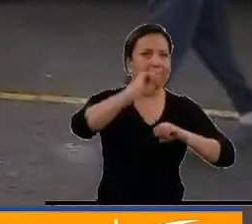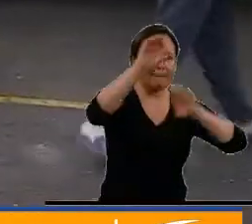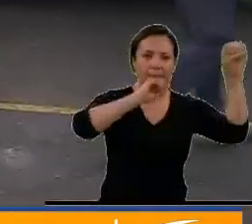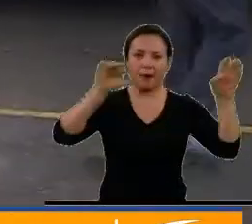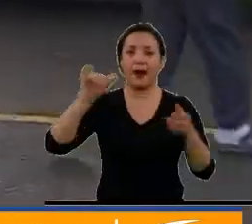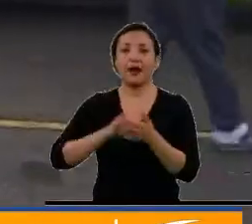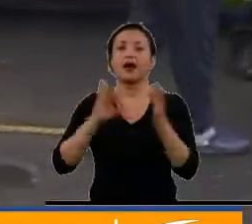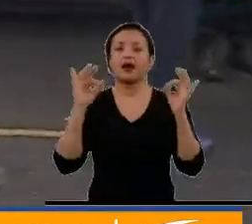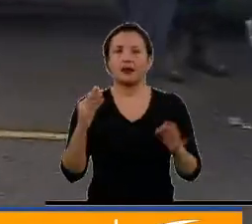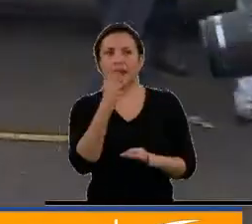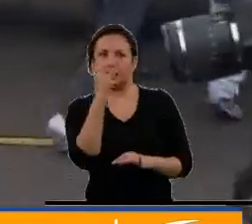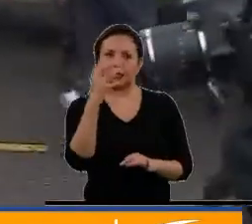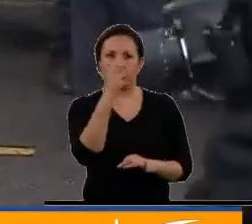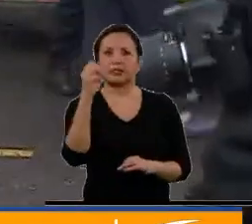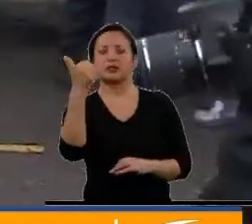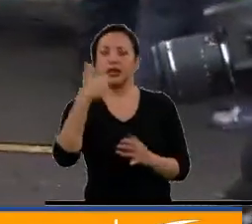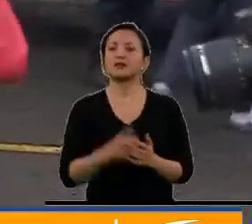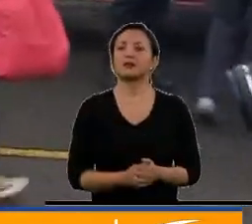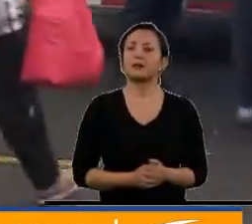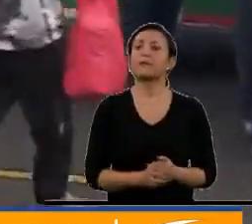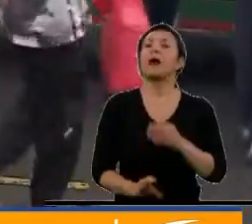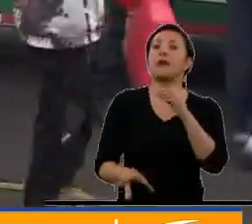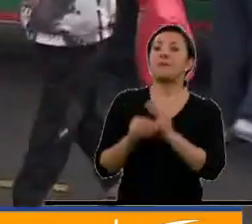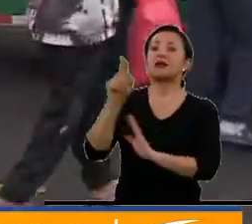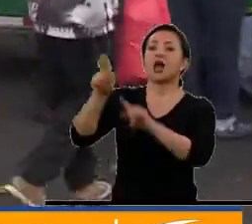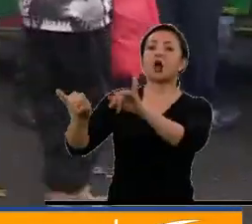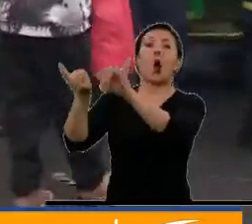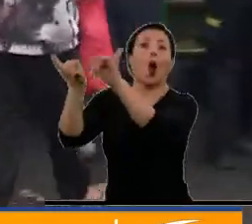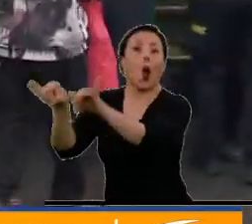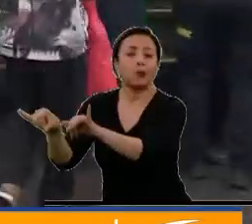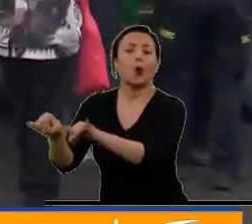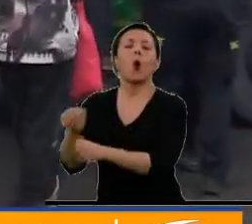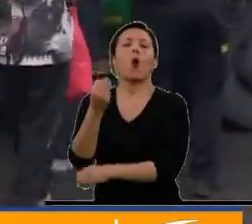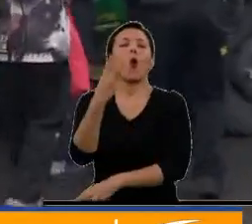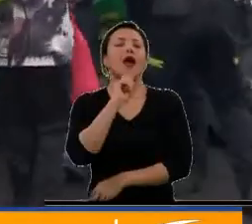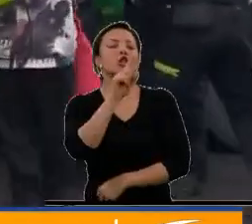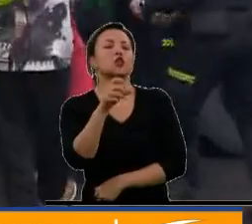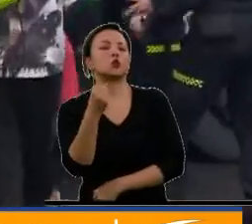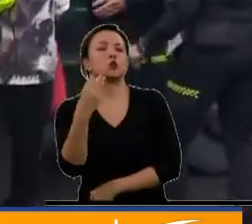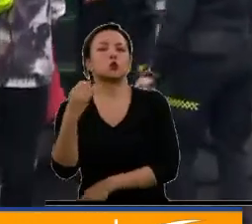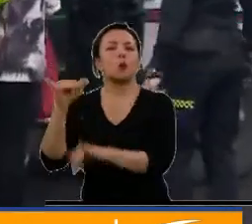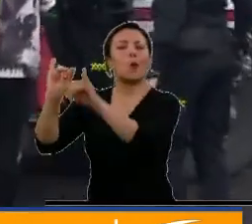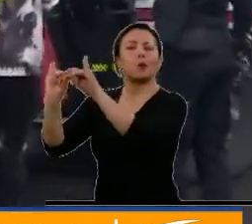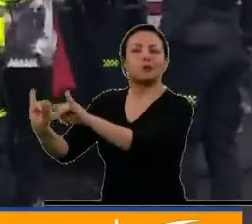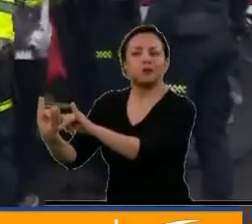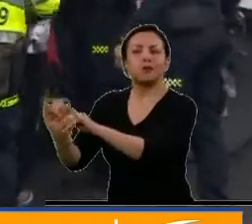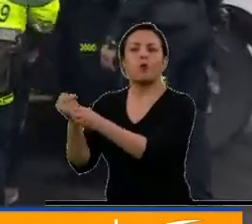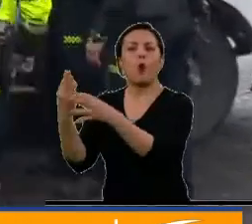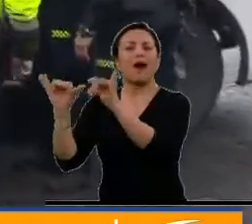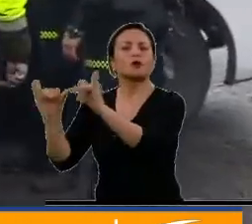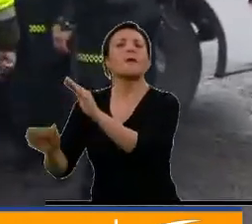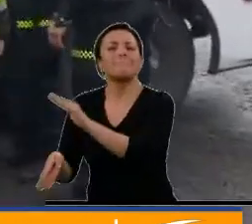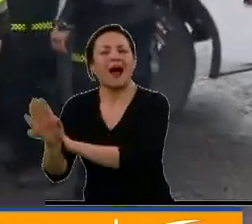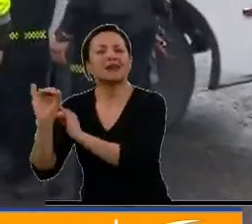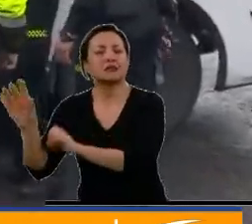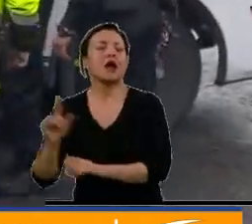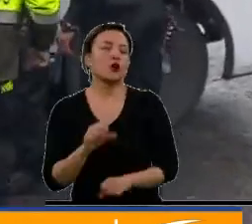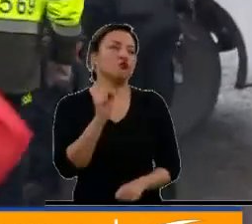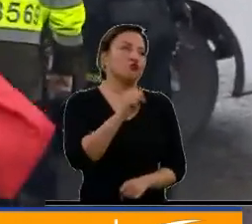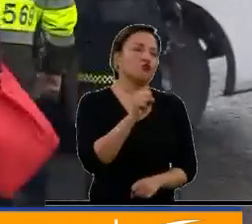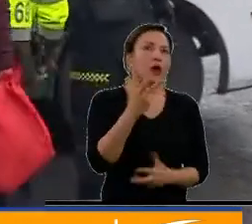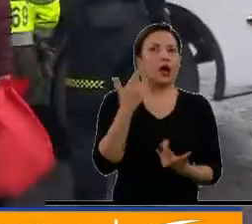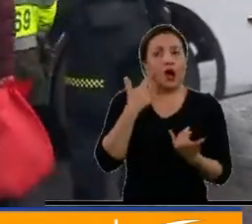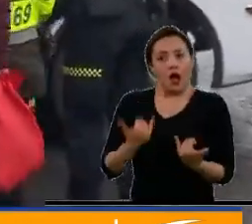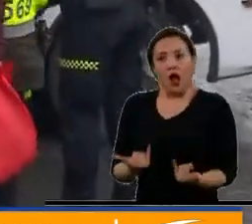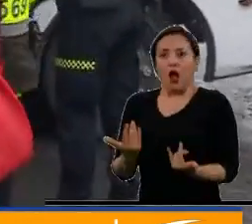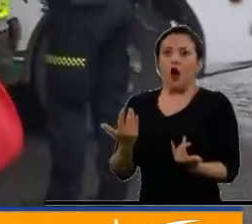310. ¿Quedan algunos otros? ¿Van a quedar algunos otros? ¿Cuántos en total? ¿Y cuántos tenían aquí en hacinamiento? Sí, tenemos